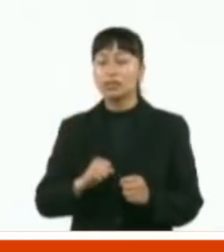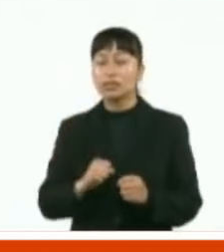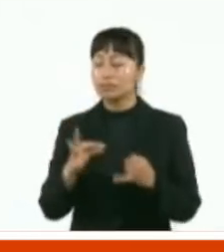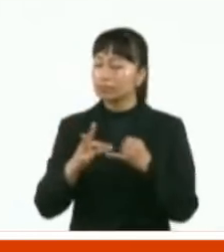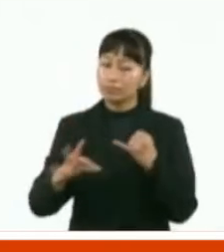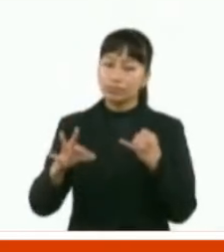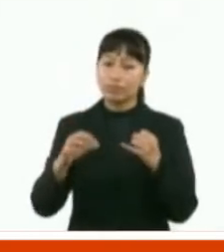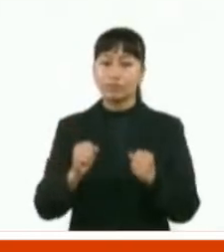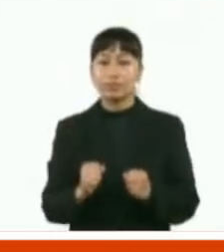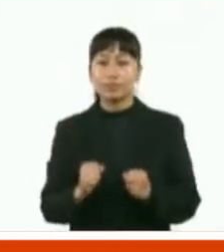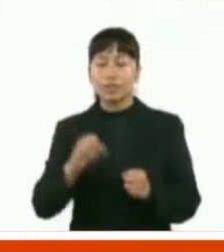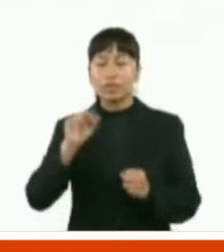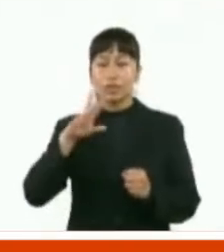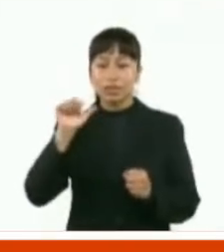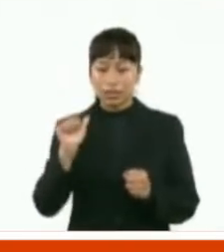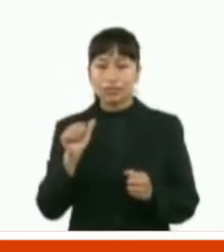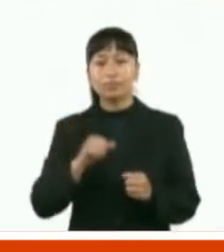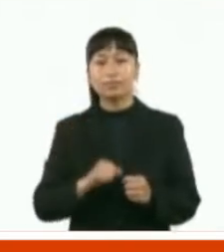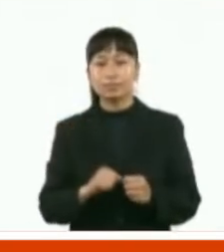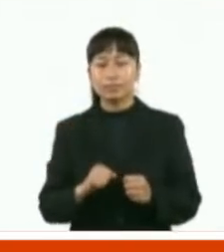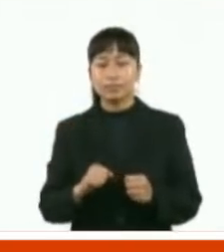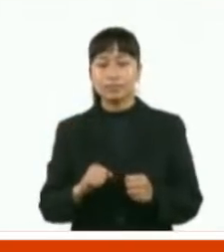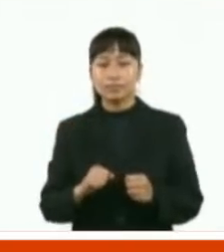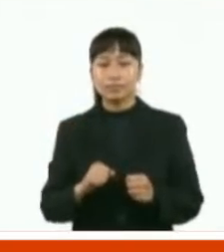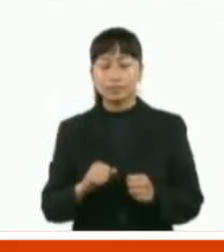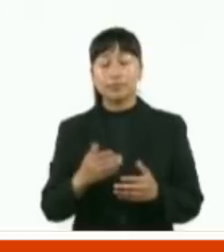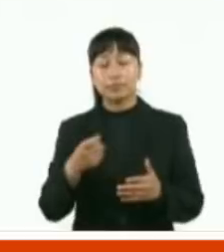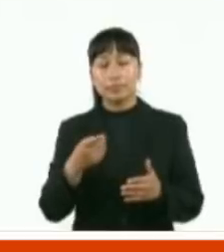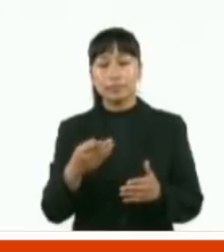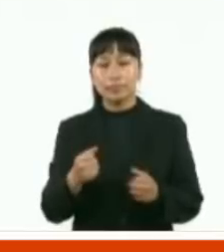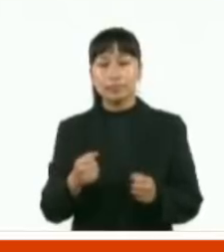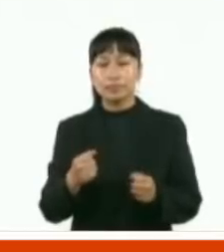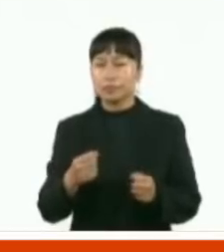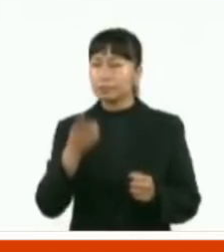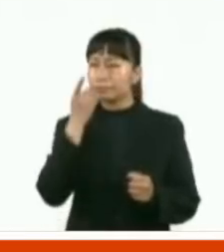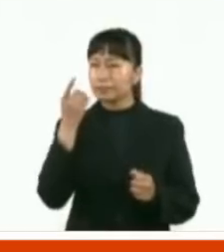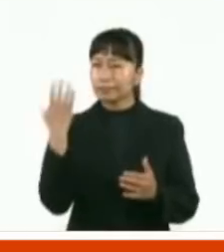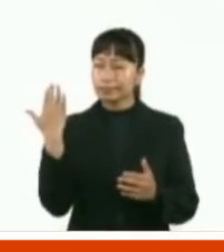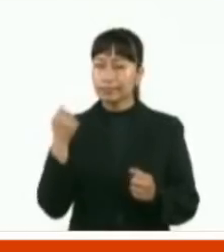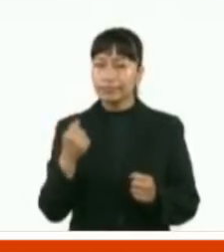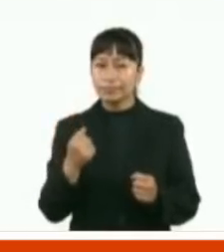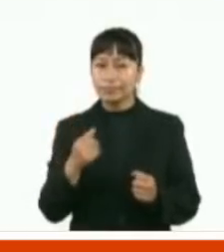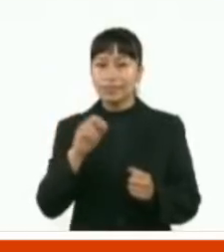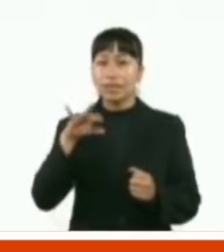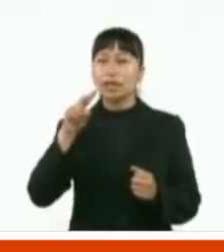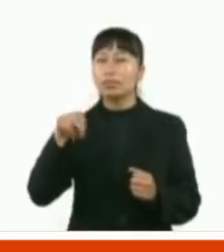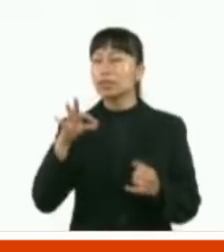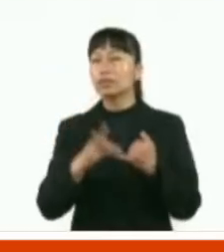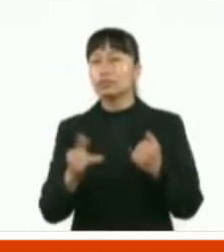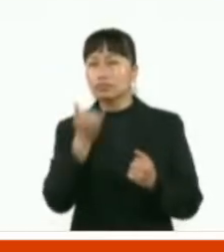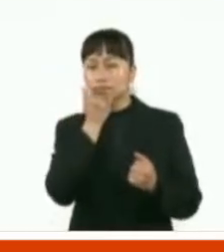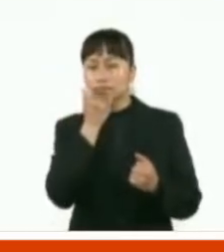último, Sara Pérez Romero Rubio, pues desde luego, ya la mencioné, ¿no? Carmen Cerdán es la última, disculpen.